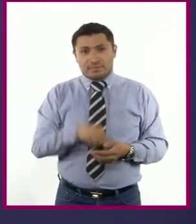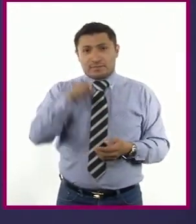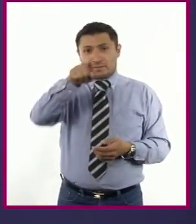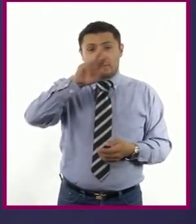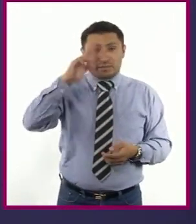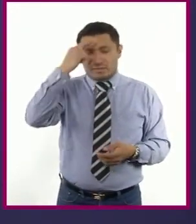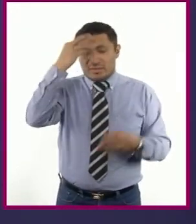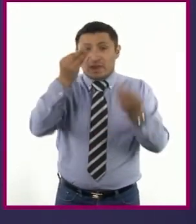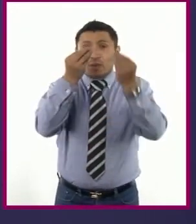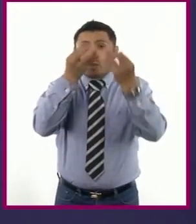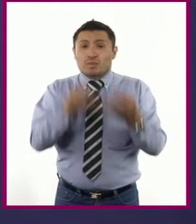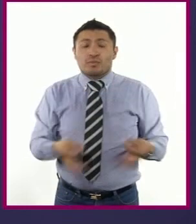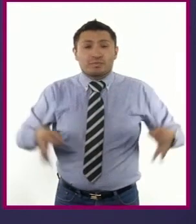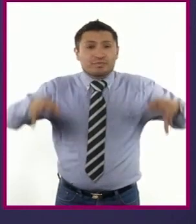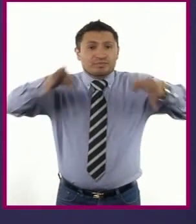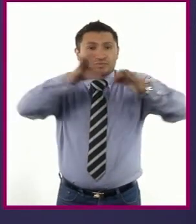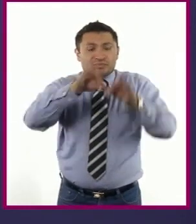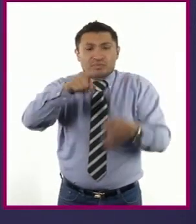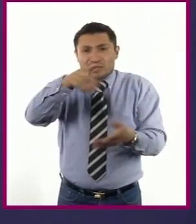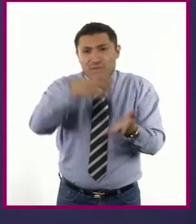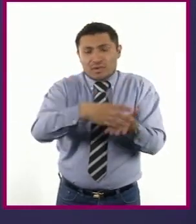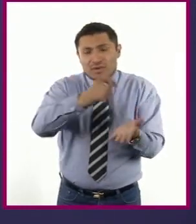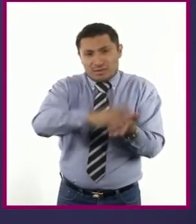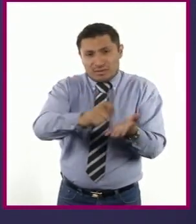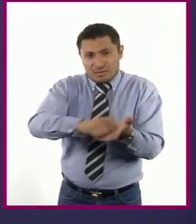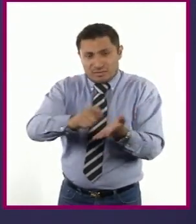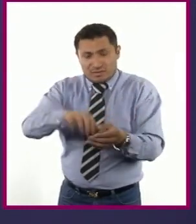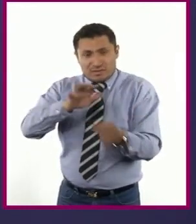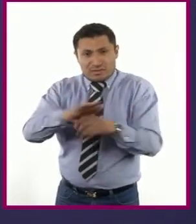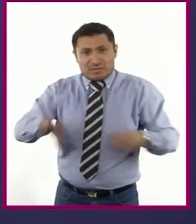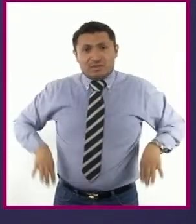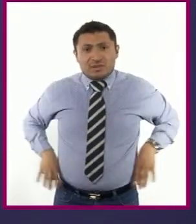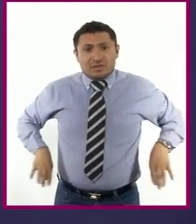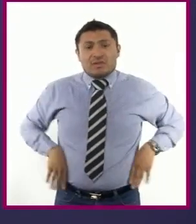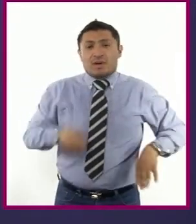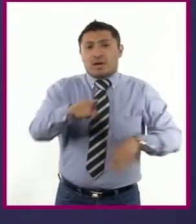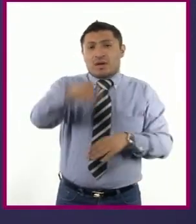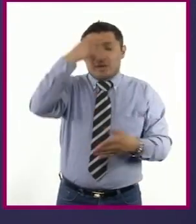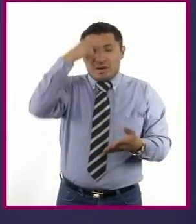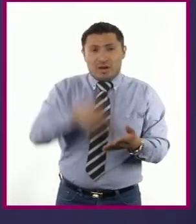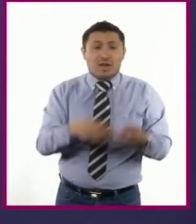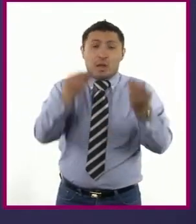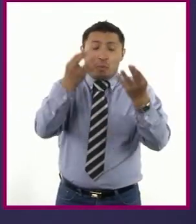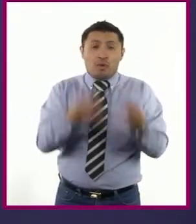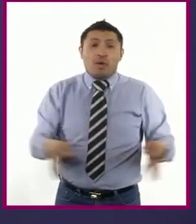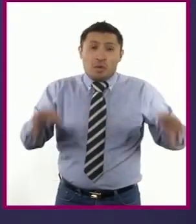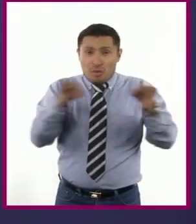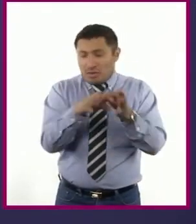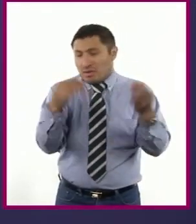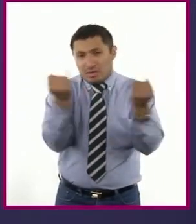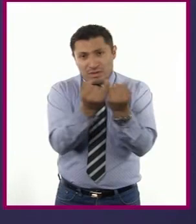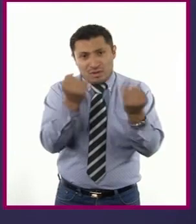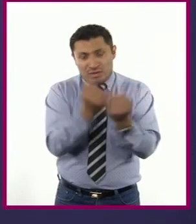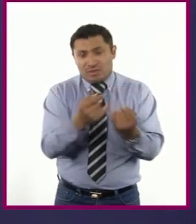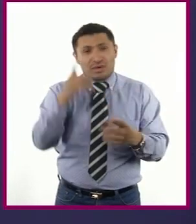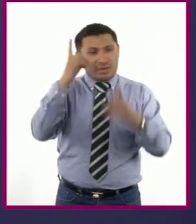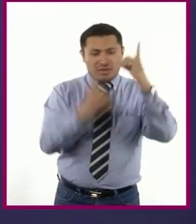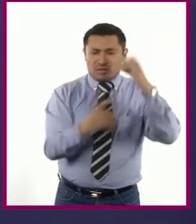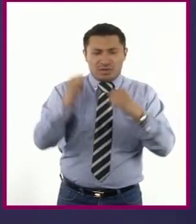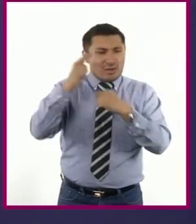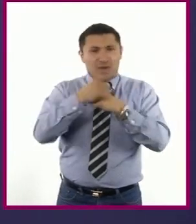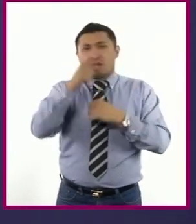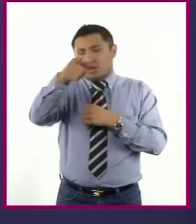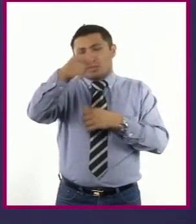Recuerden la importancia de hacer anotaciones de los aspectos que consideren importantes, así como también de las dudas que